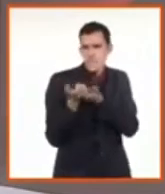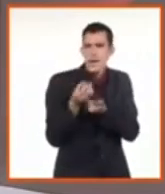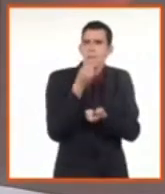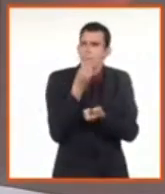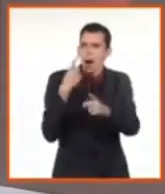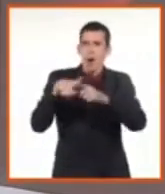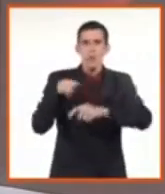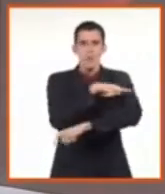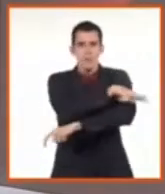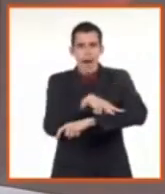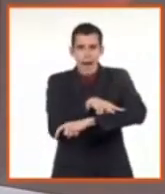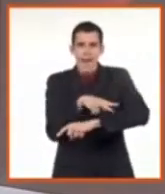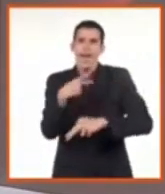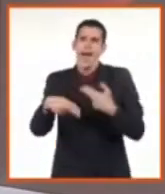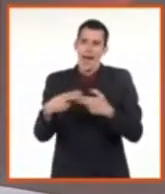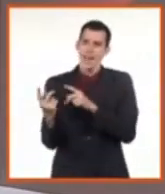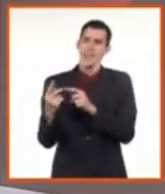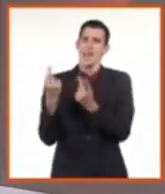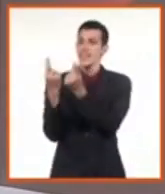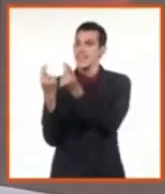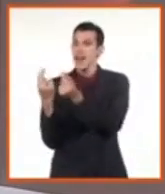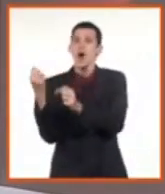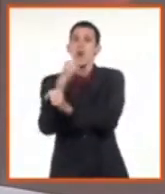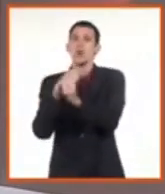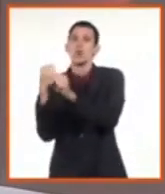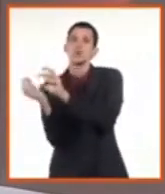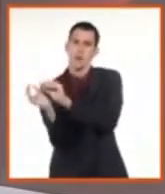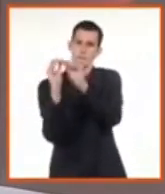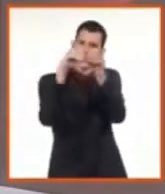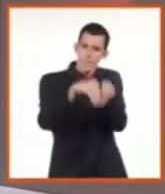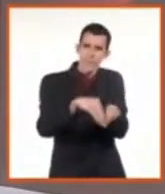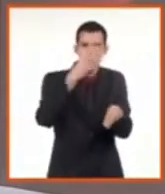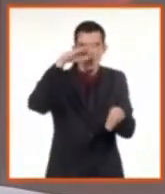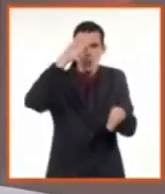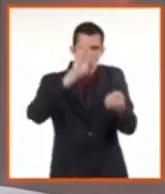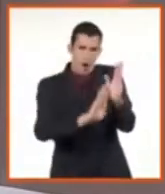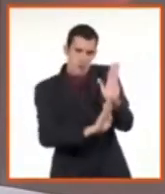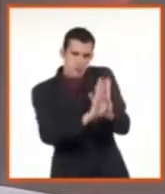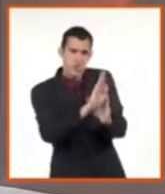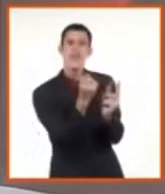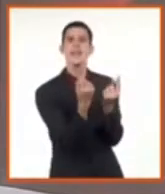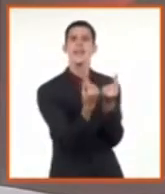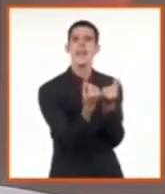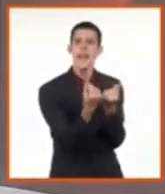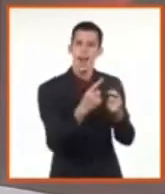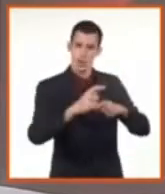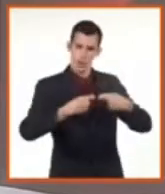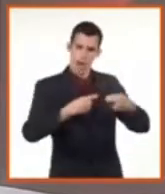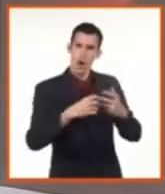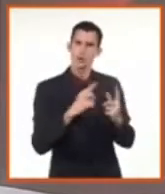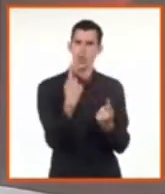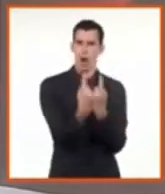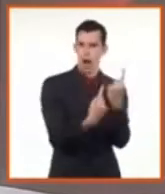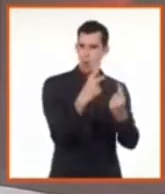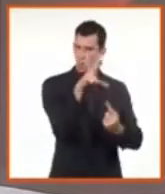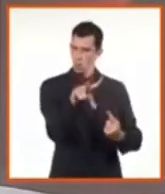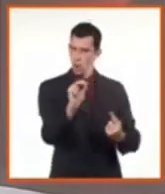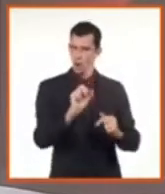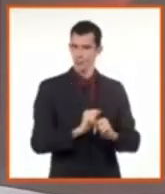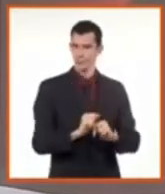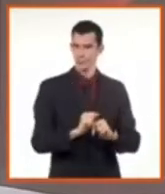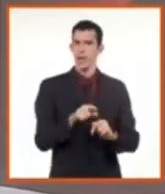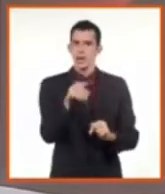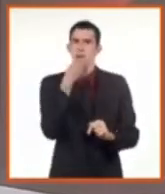pero yo creo que es importante que se conozca que la inversión extranjera hasta hoy la hemos dedicado básicamente para producir